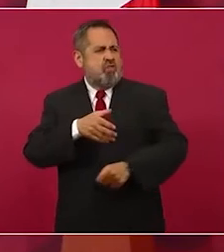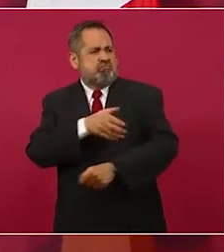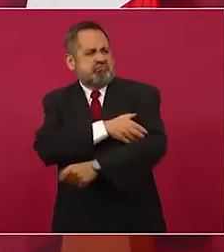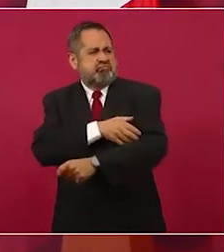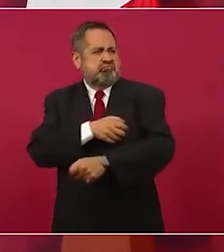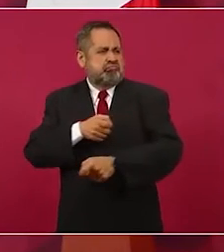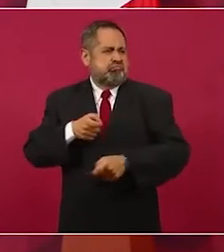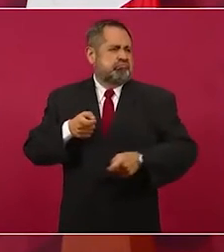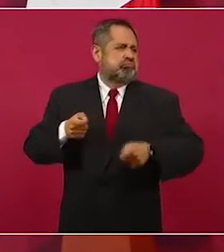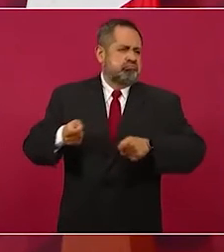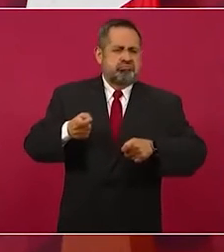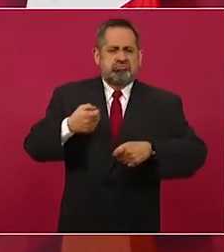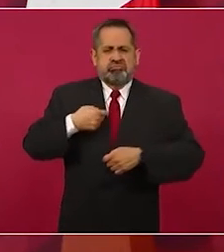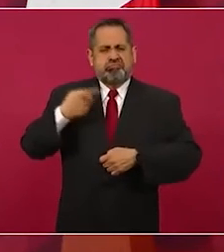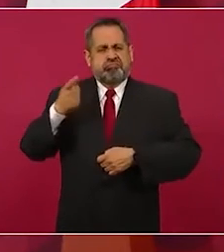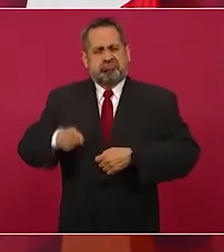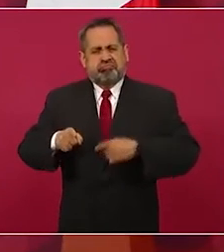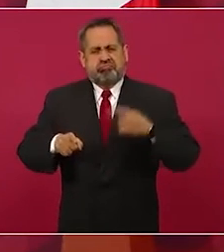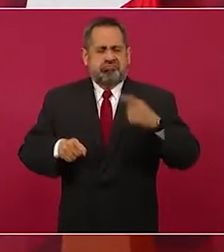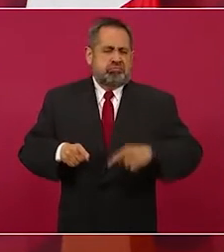cuando se sentían